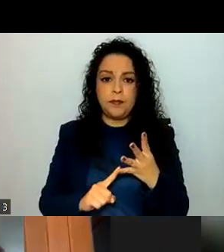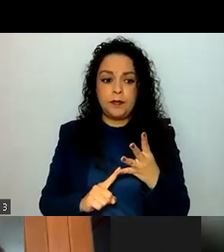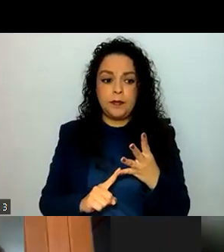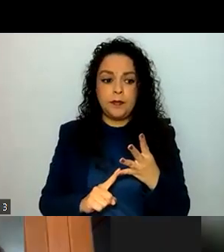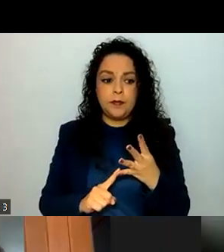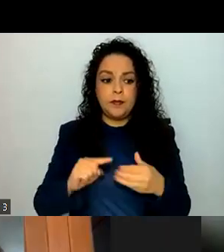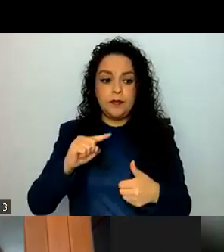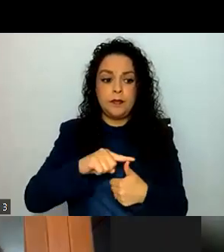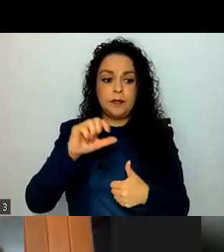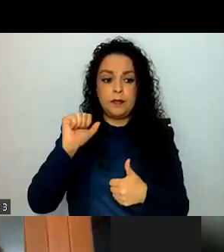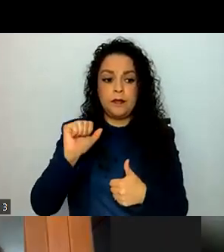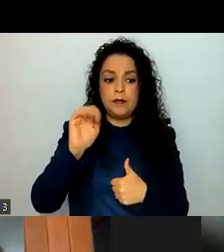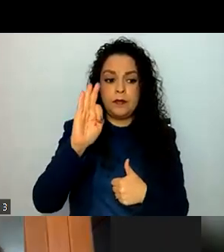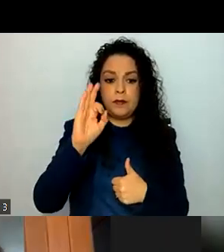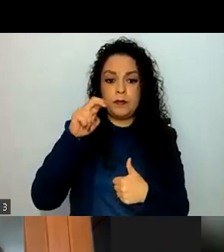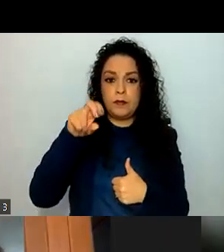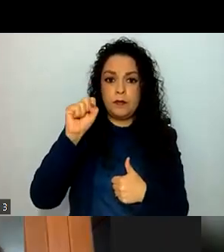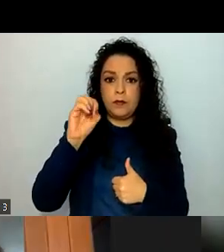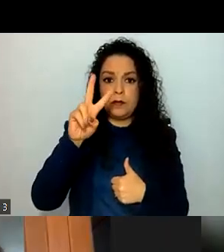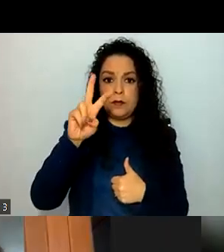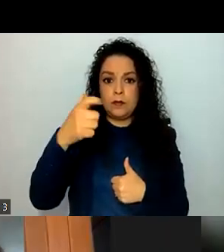Maestro Alfonso Vega González.